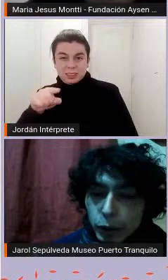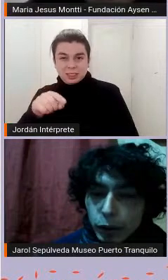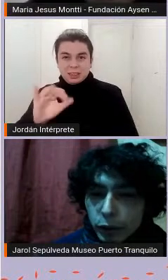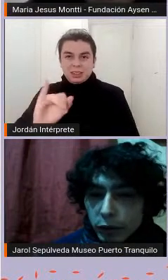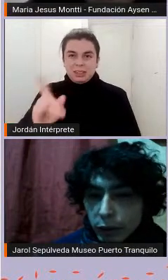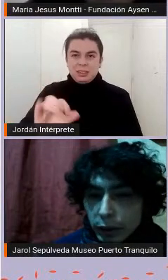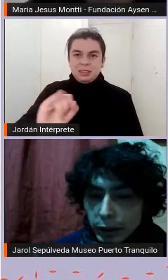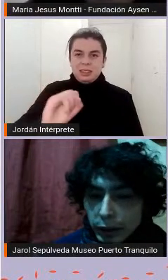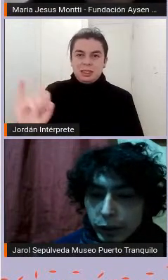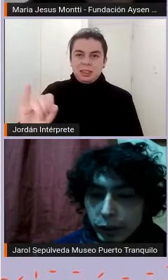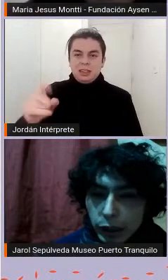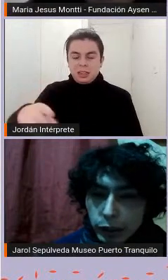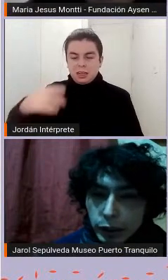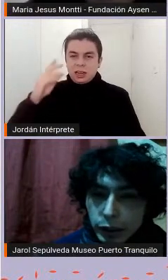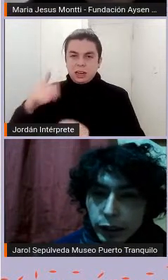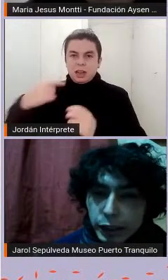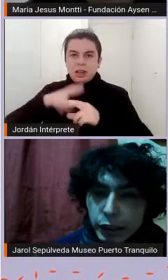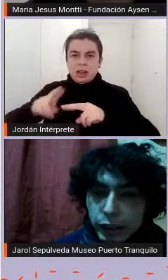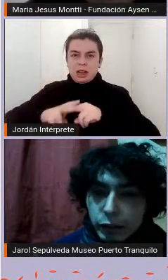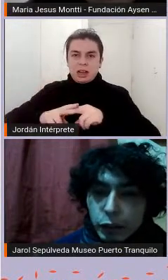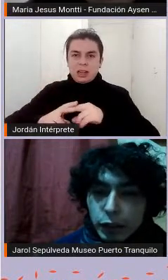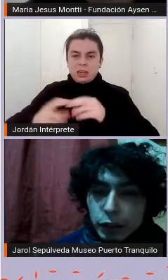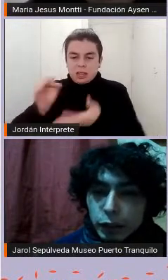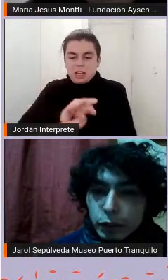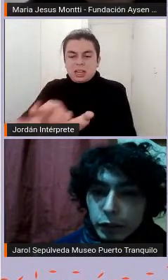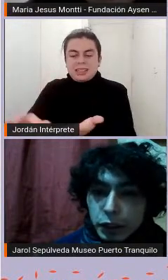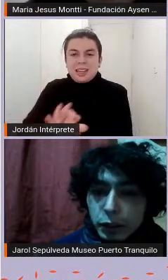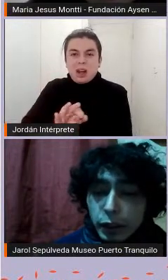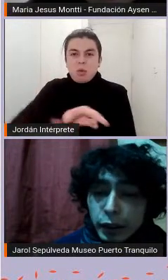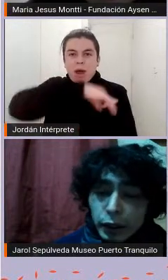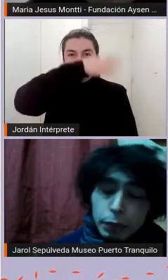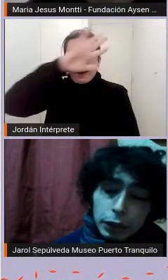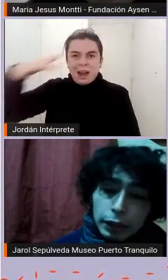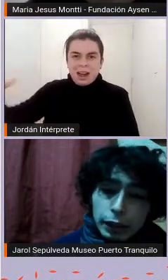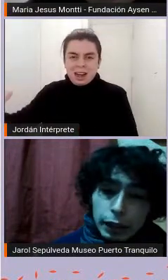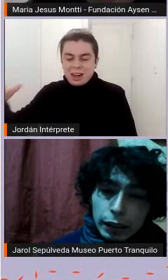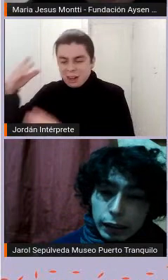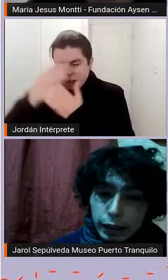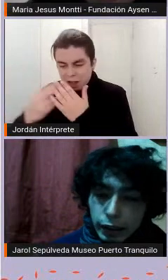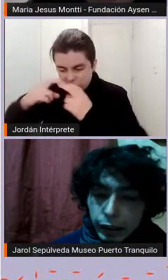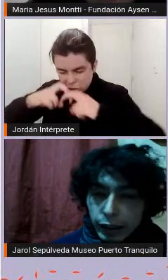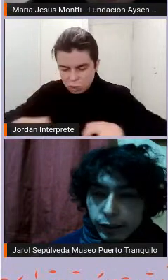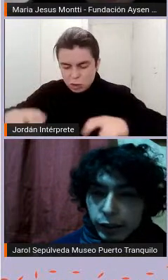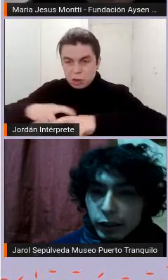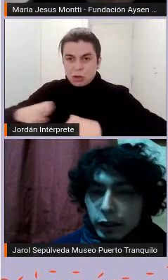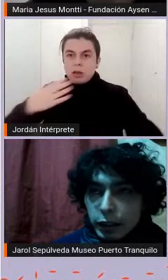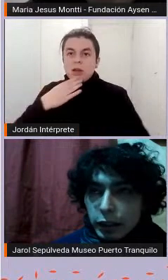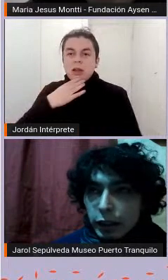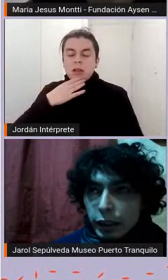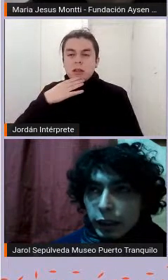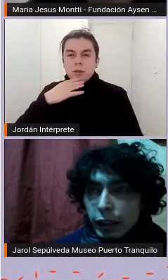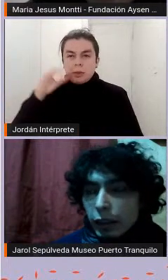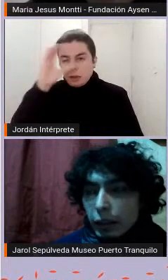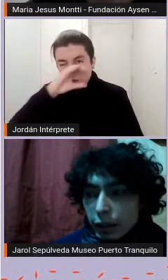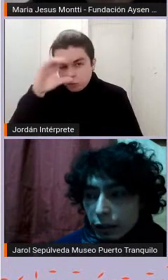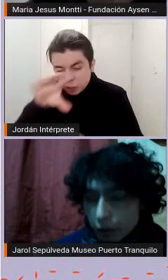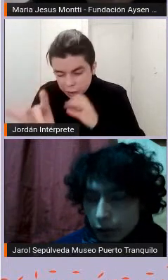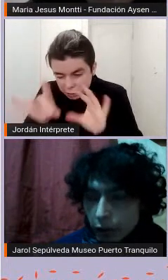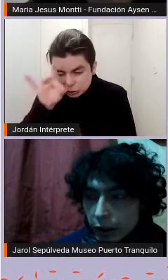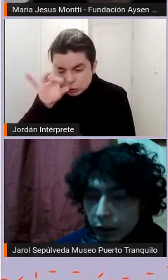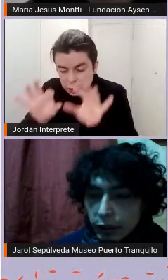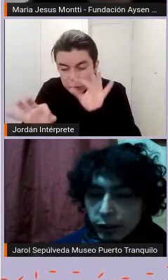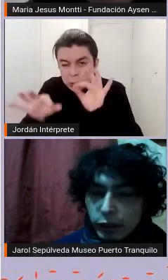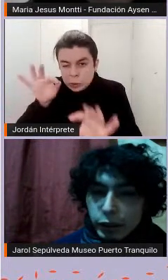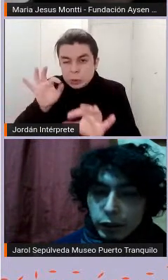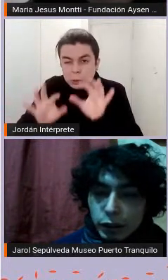también entomólogo. Sin duda está inspeccionando ahí la ballena y buscando algunos bichitos. Importante recalcar que Aysén y Chile en general, y sobre